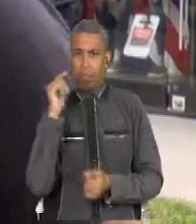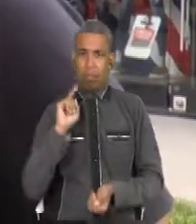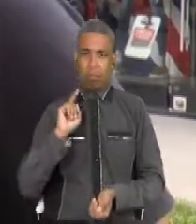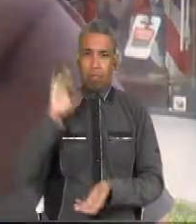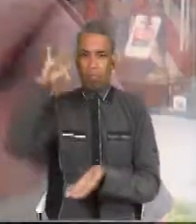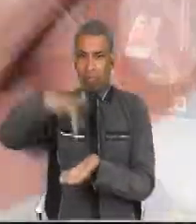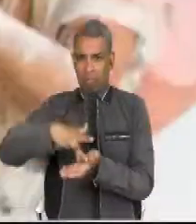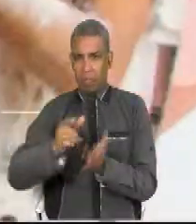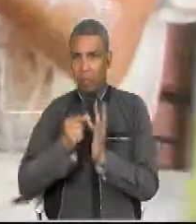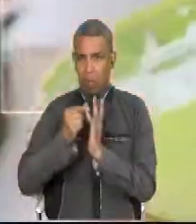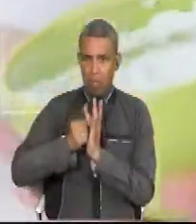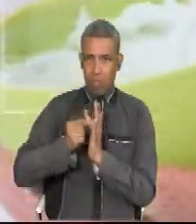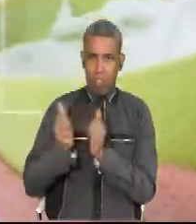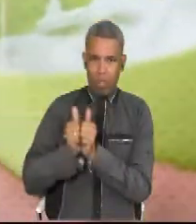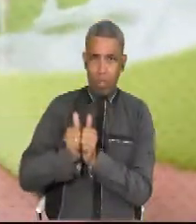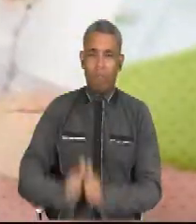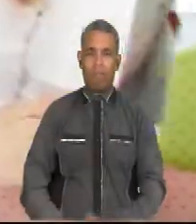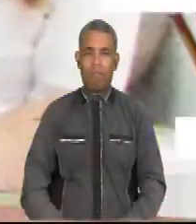señora.